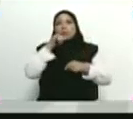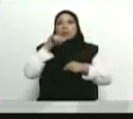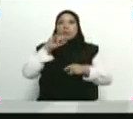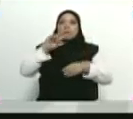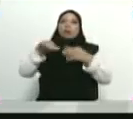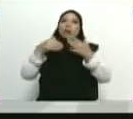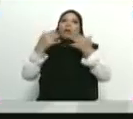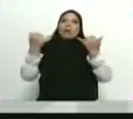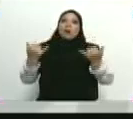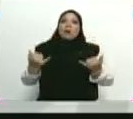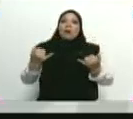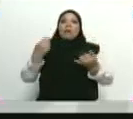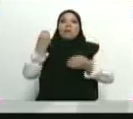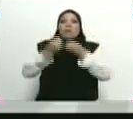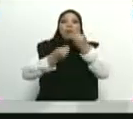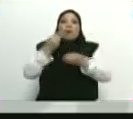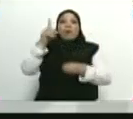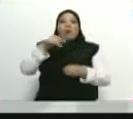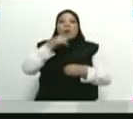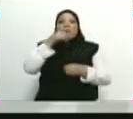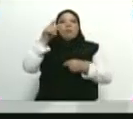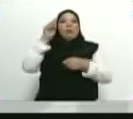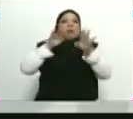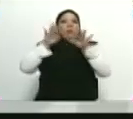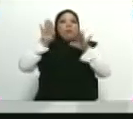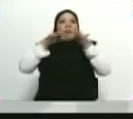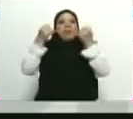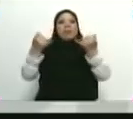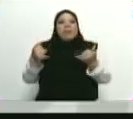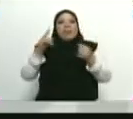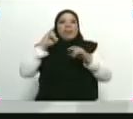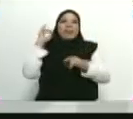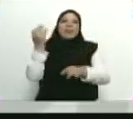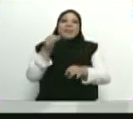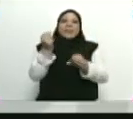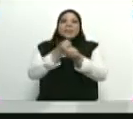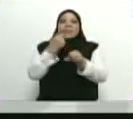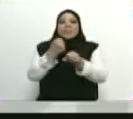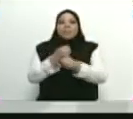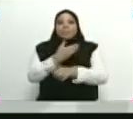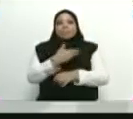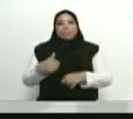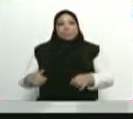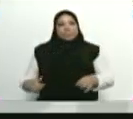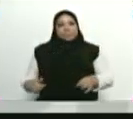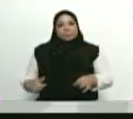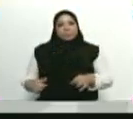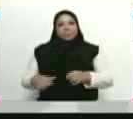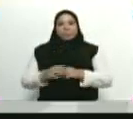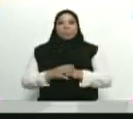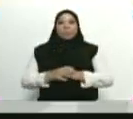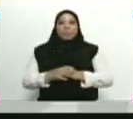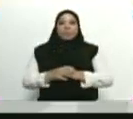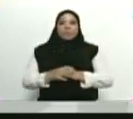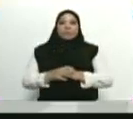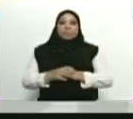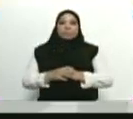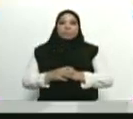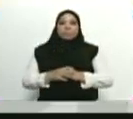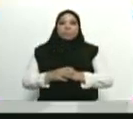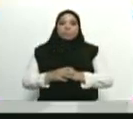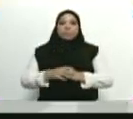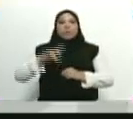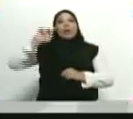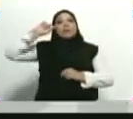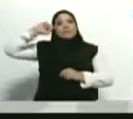allí disfruten también del turismo guariqueño en todo su esplendor, presidente. En las aguas del Castrero, las